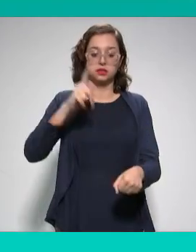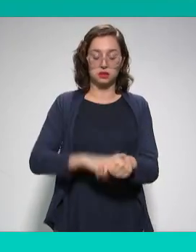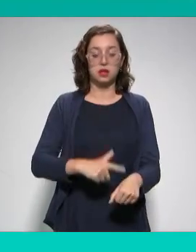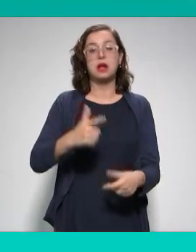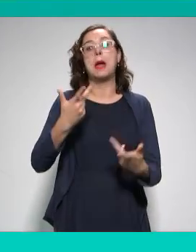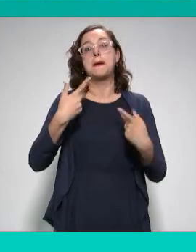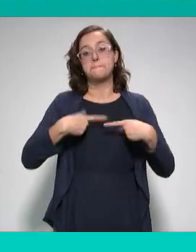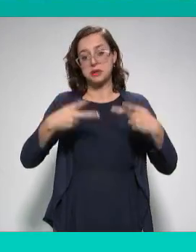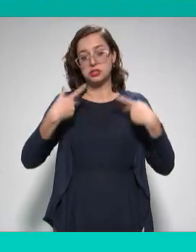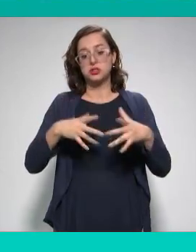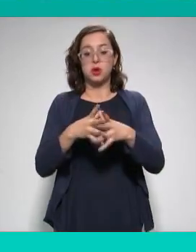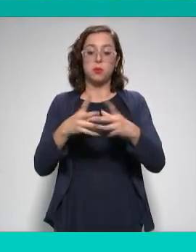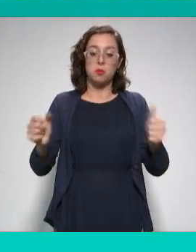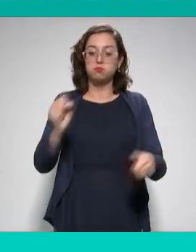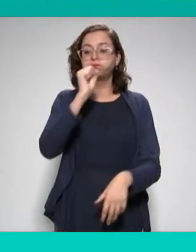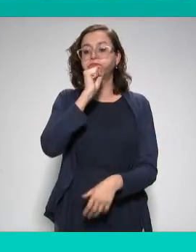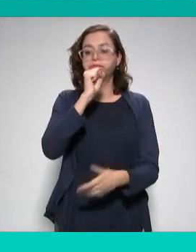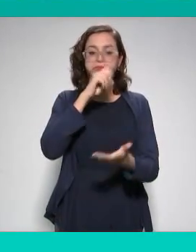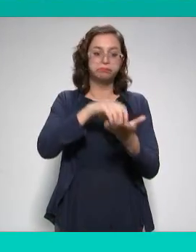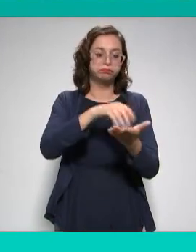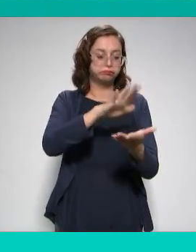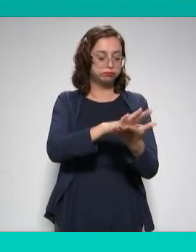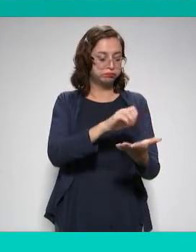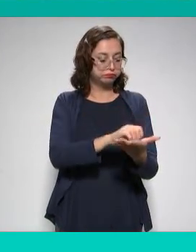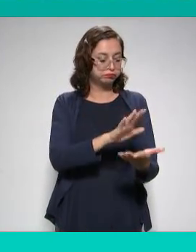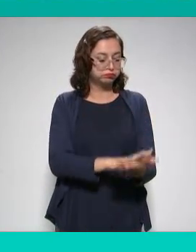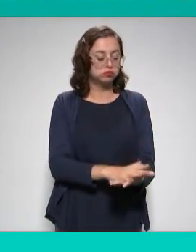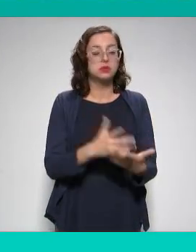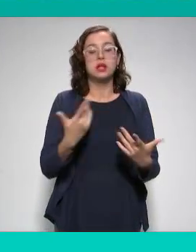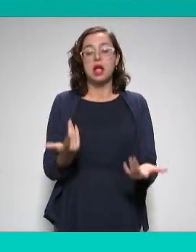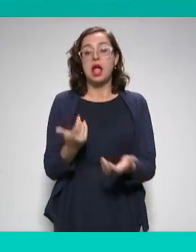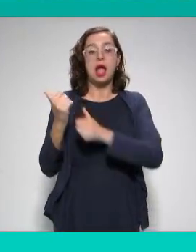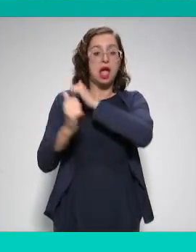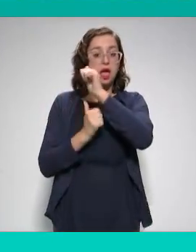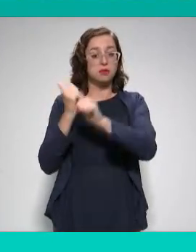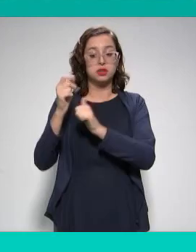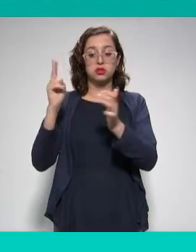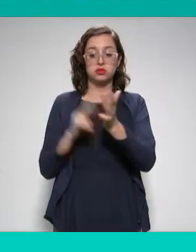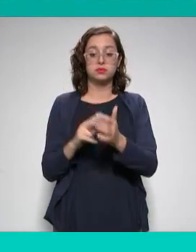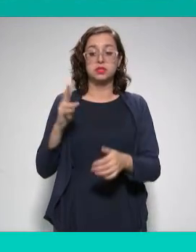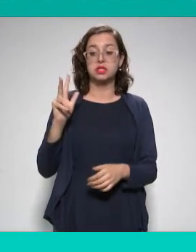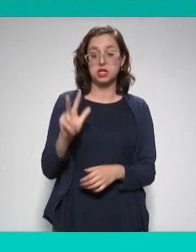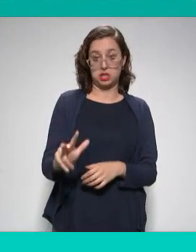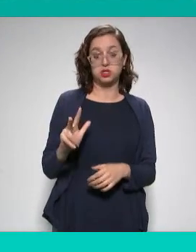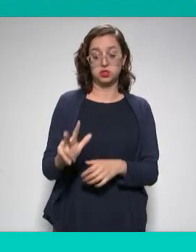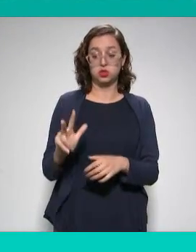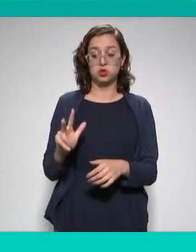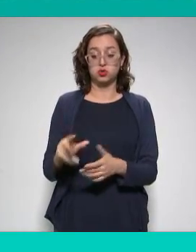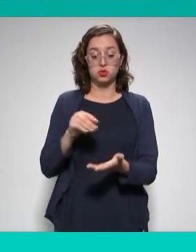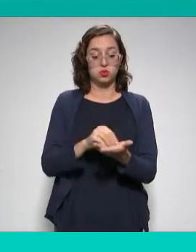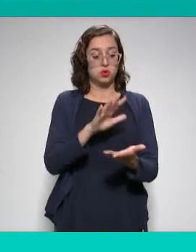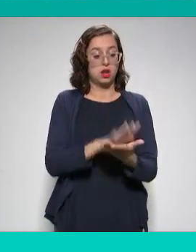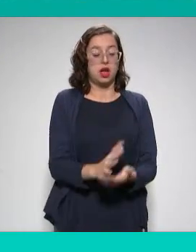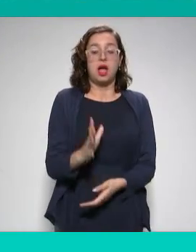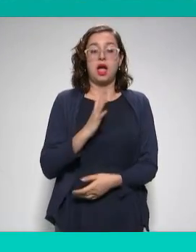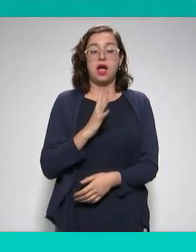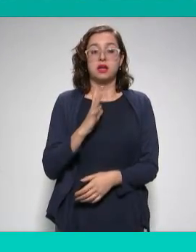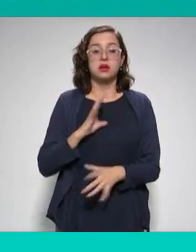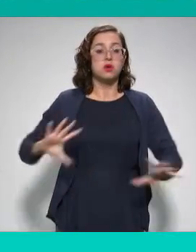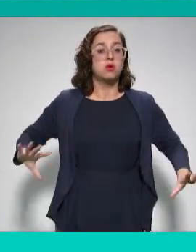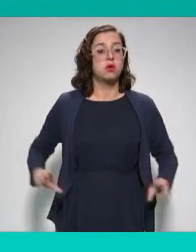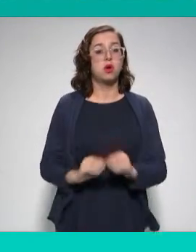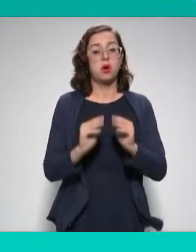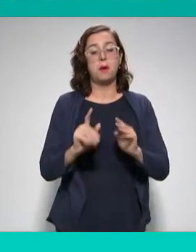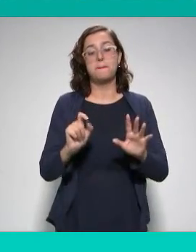de personas extra o desaparecidas hasta abril de 2018 se tiene un registro de 26 mil